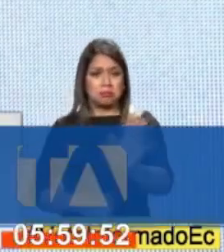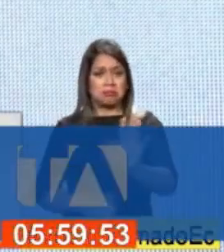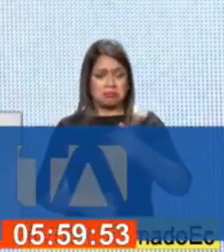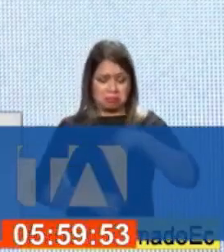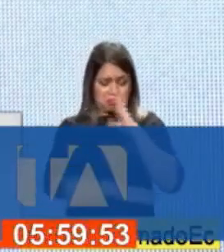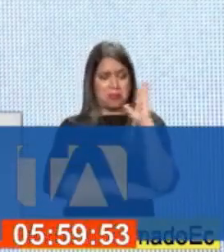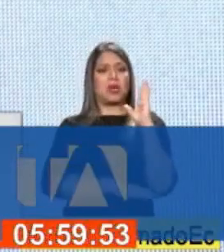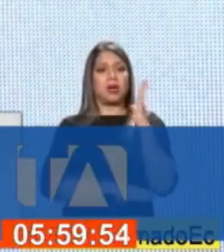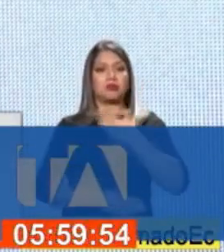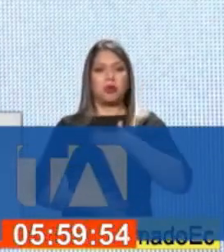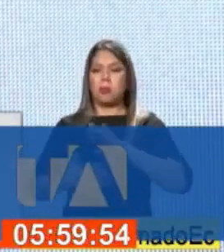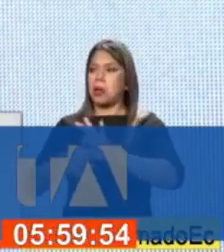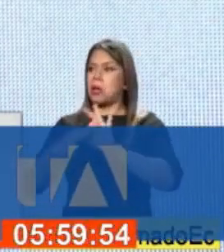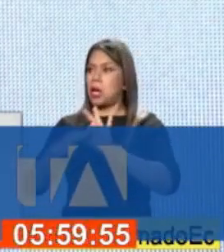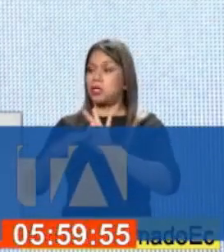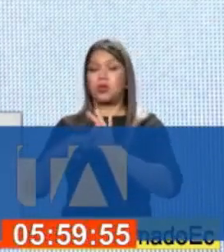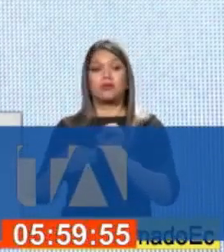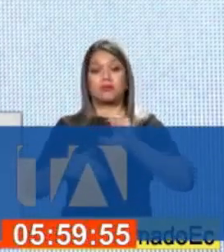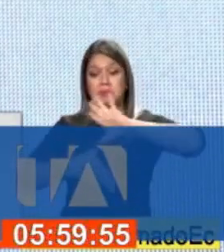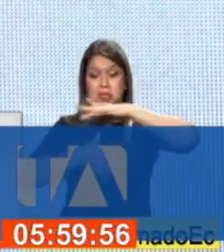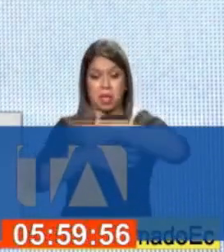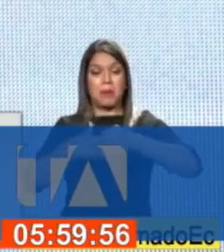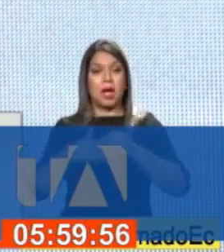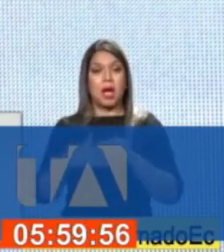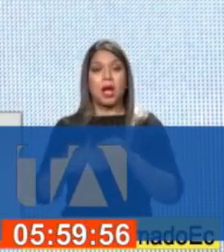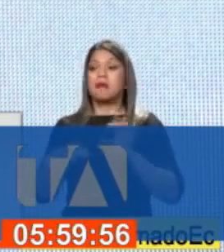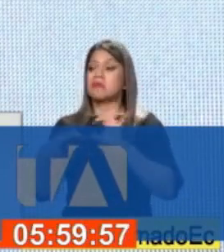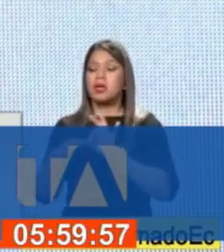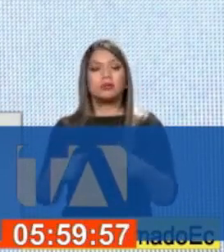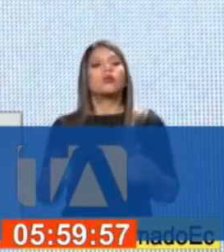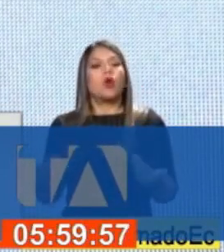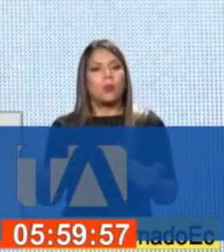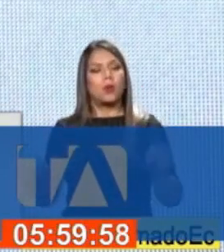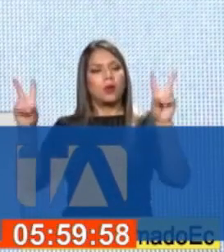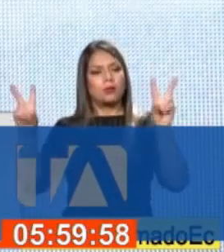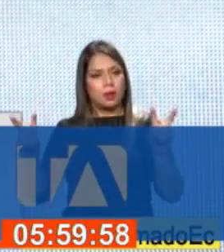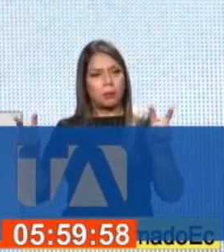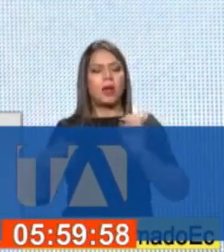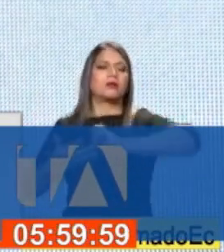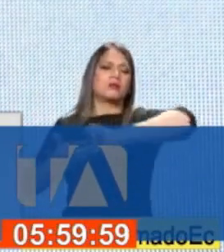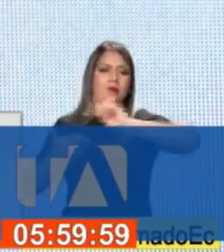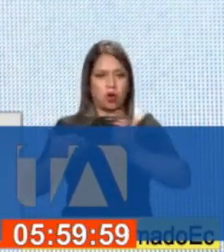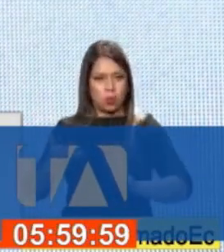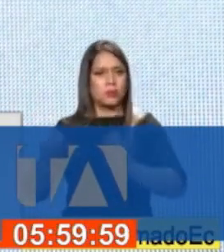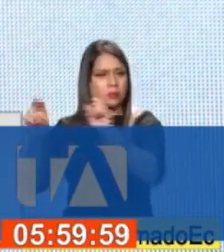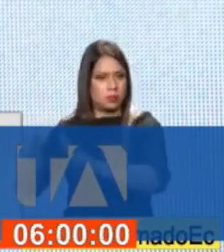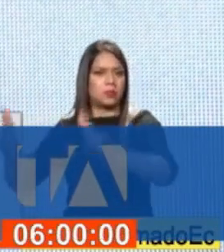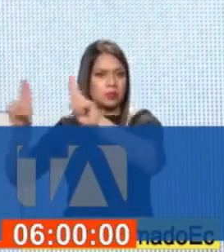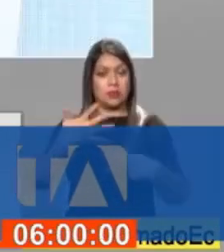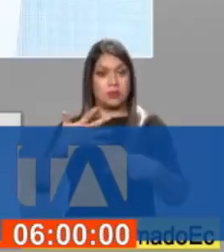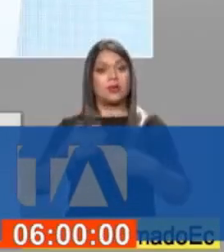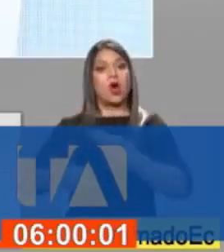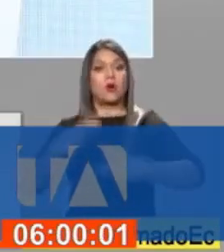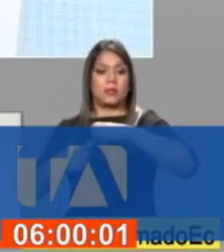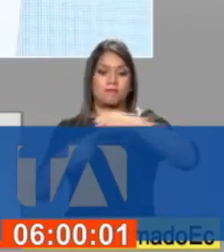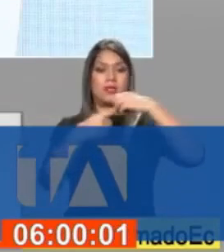del mundo entero no solamente de América Latina es en el marco de la convención de las Naciones Unidas